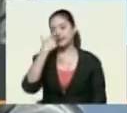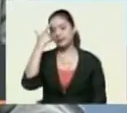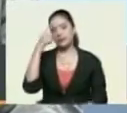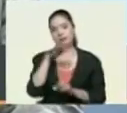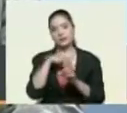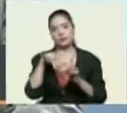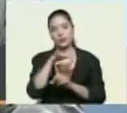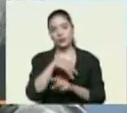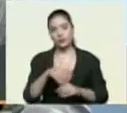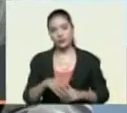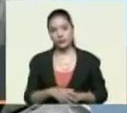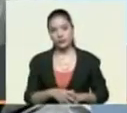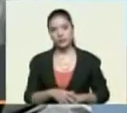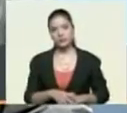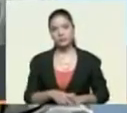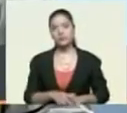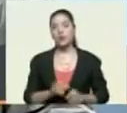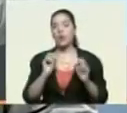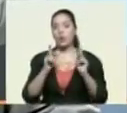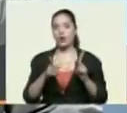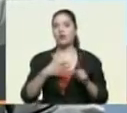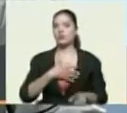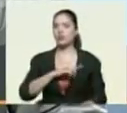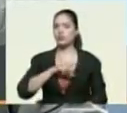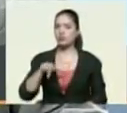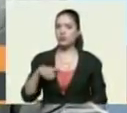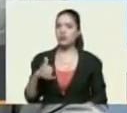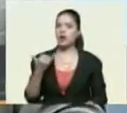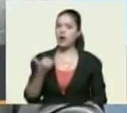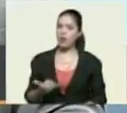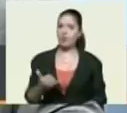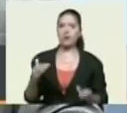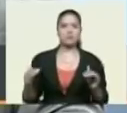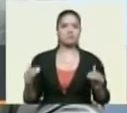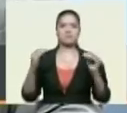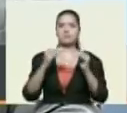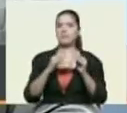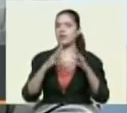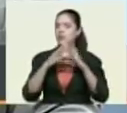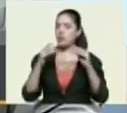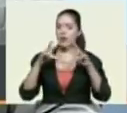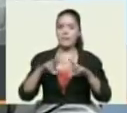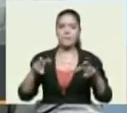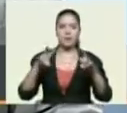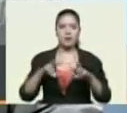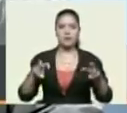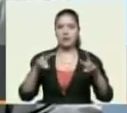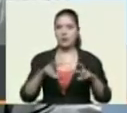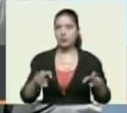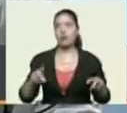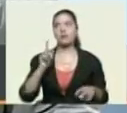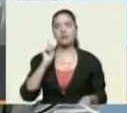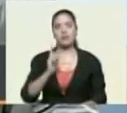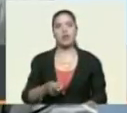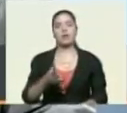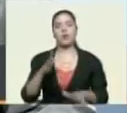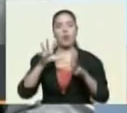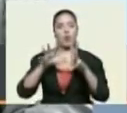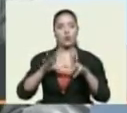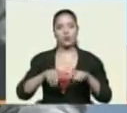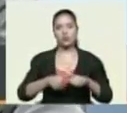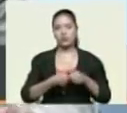hechos. Ahora bien, nosotros estamos a la par de todas estas investigaciones que tienen que ver con la